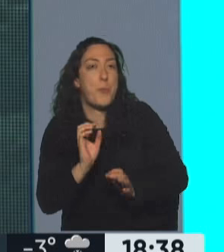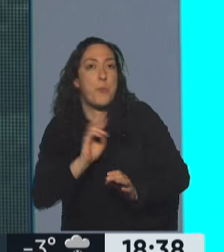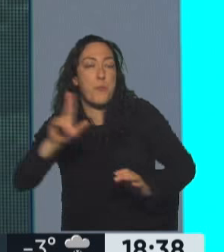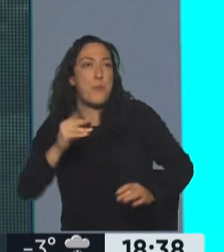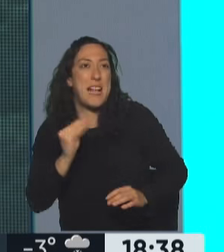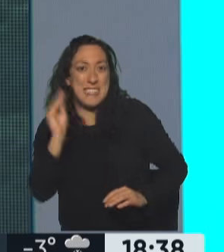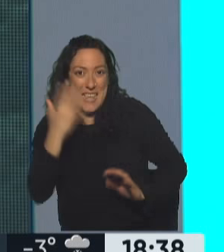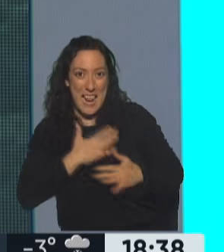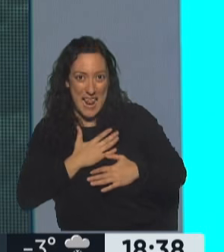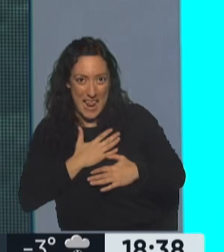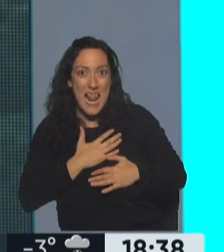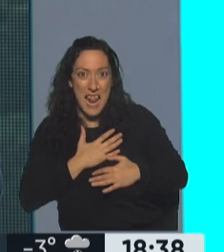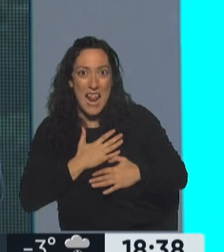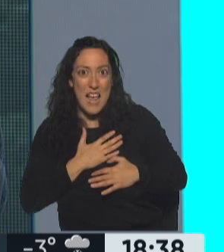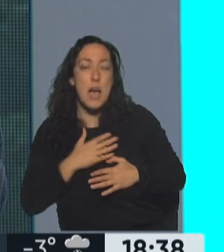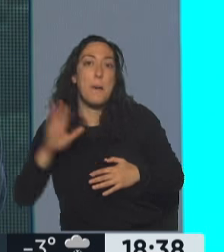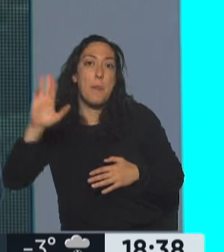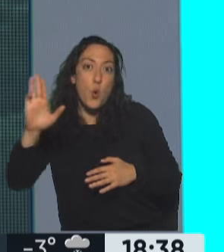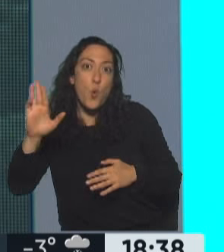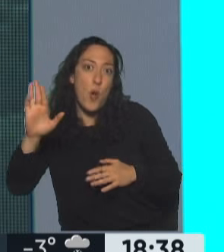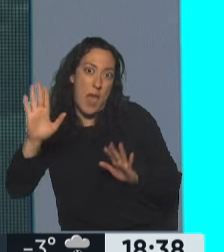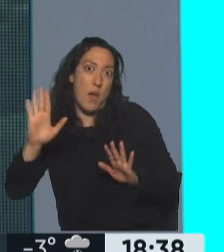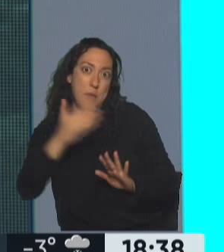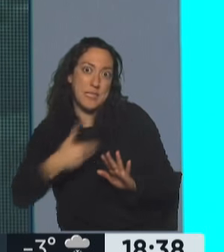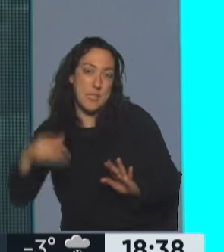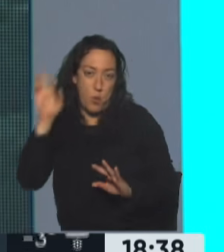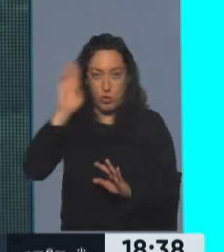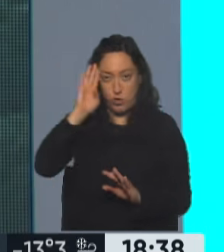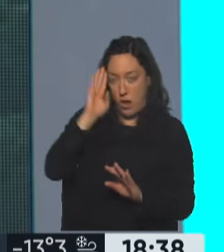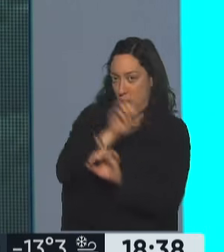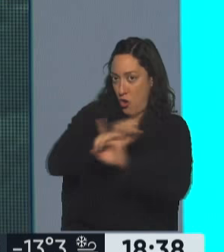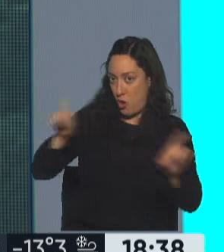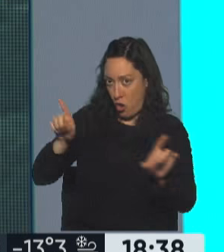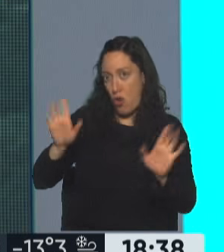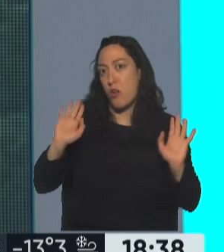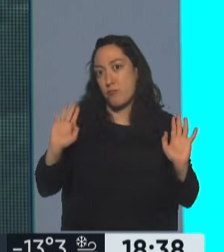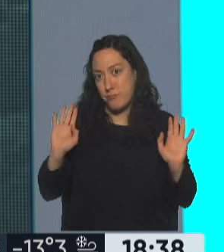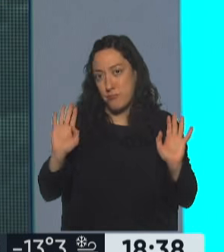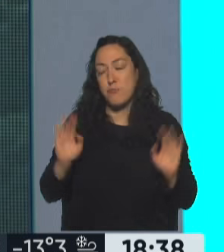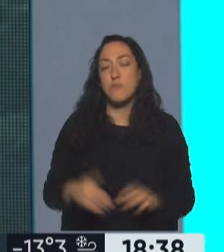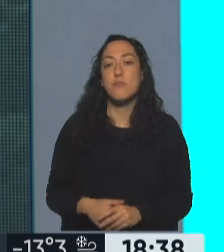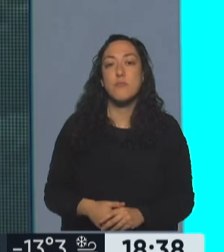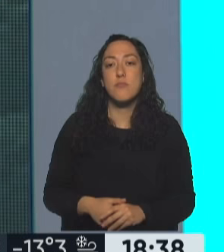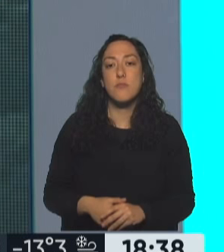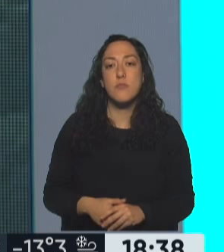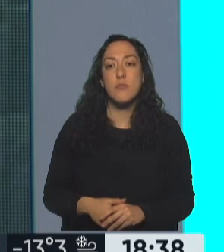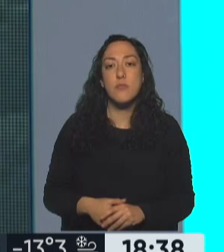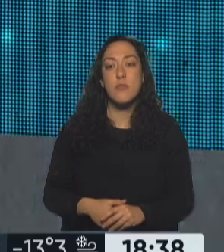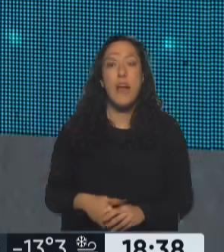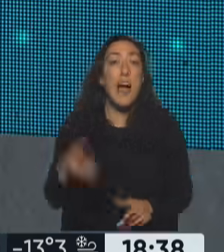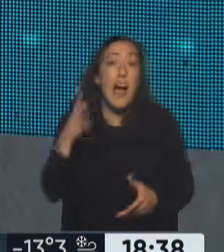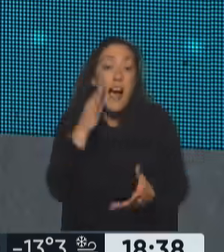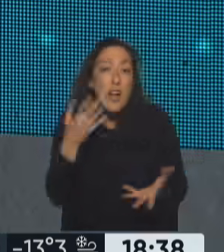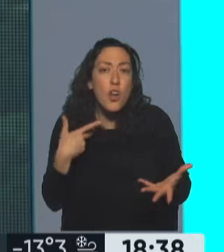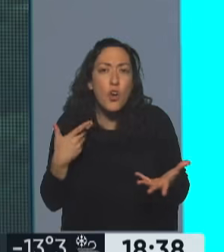Estado brasileño conducido por Lula y no por Bolsonaro, porque hay continuidades, pero hay rupturas también. Pero hay una cosa, digamos, práctica